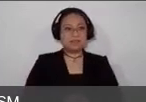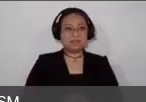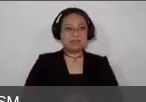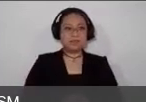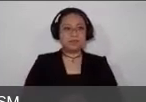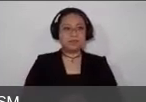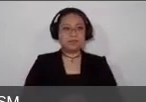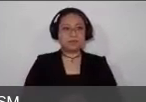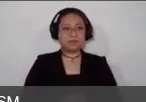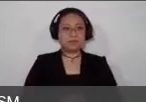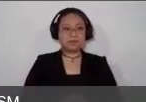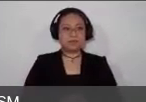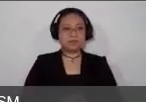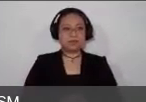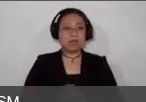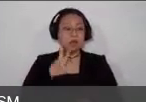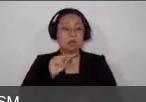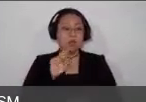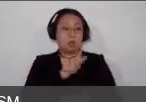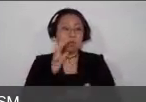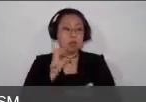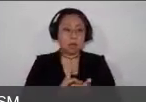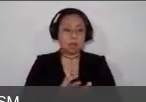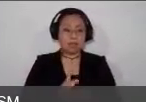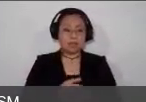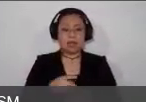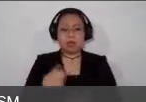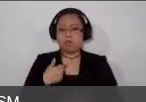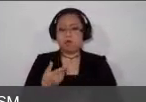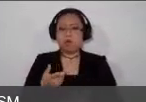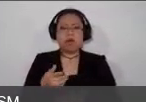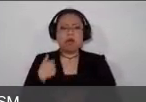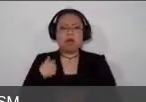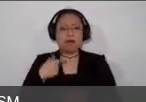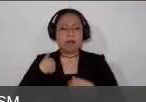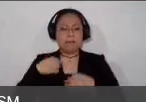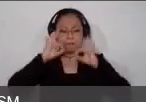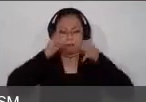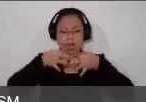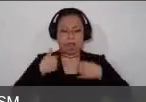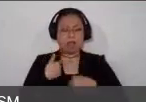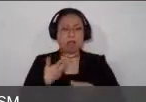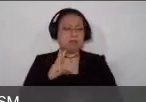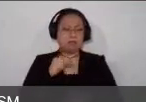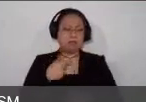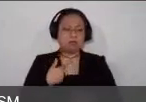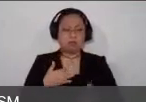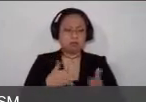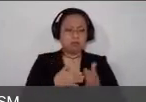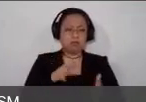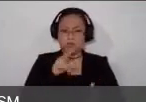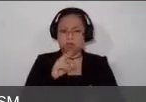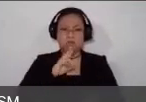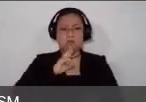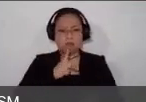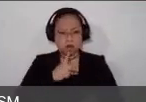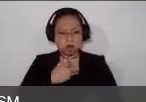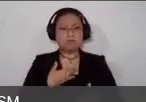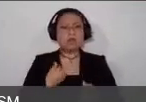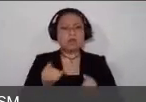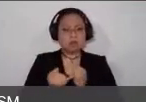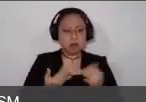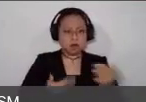que no haya competencia que no sea es un obstáculo aquí estamos como seres